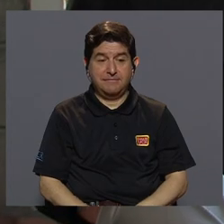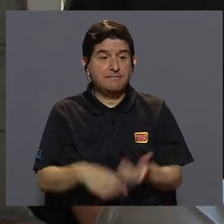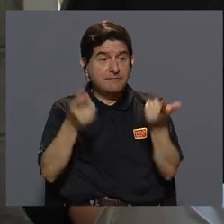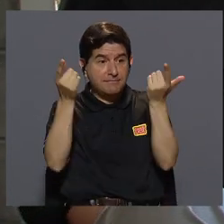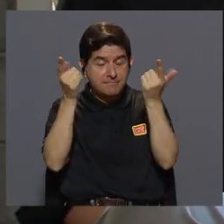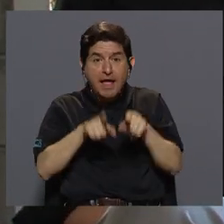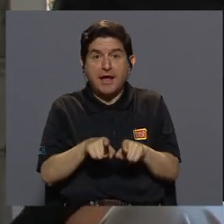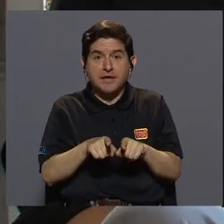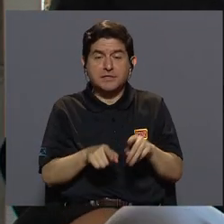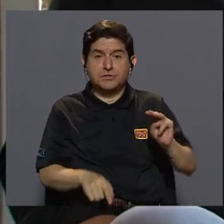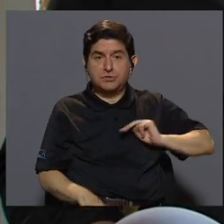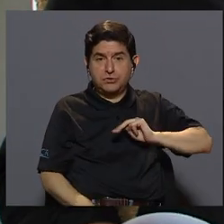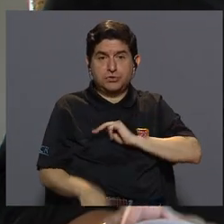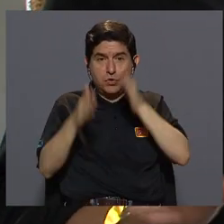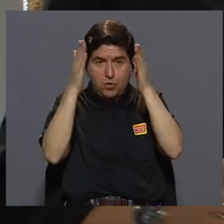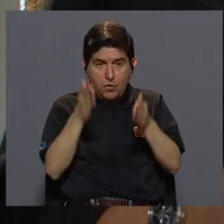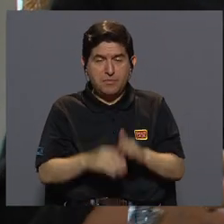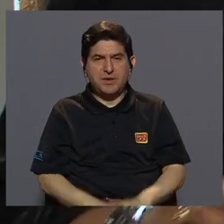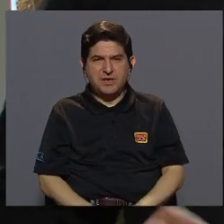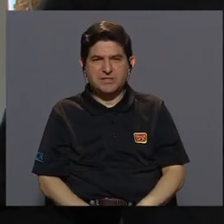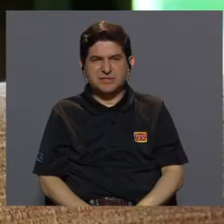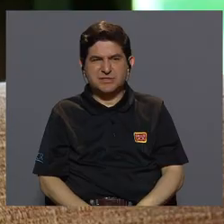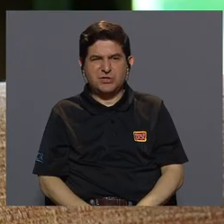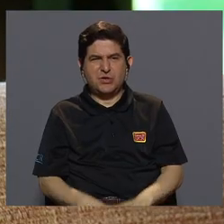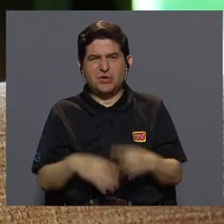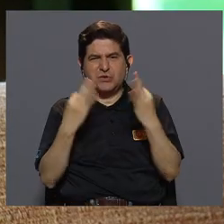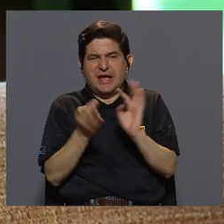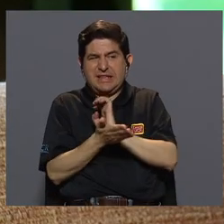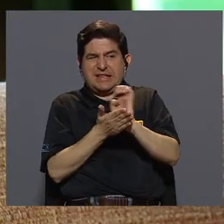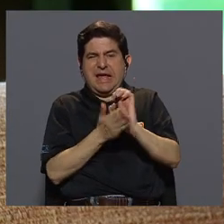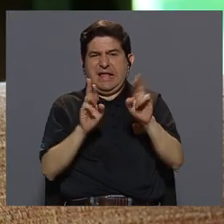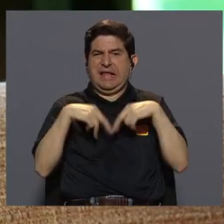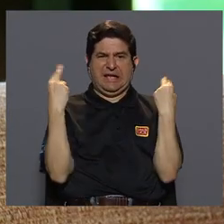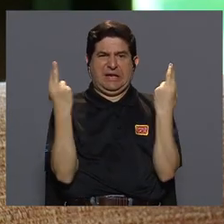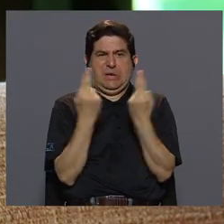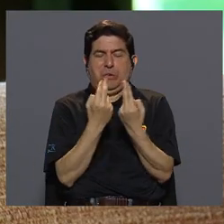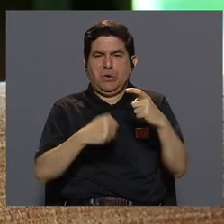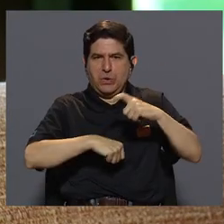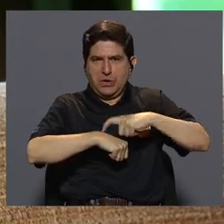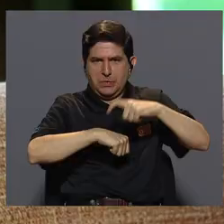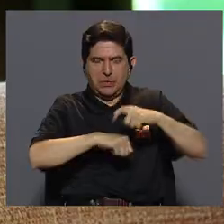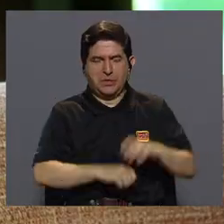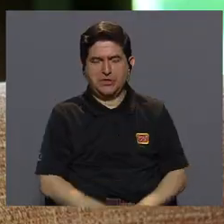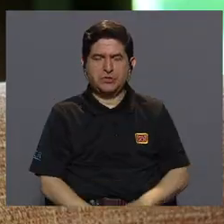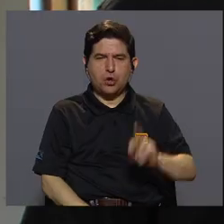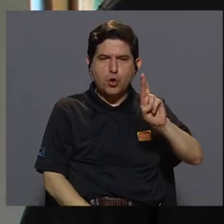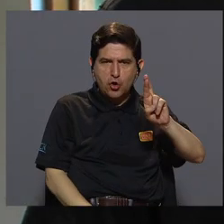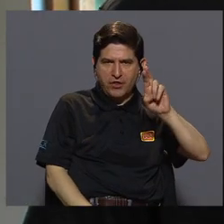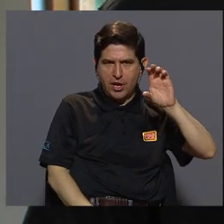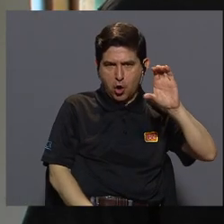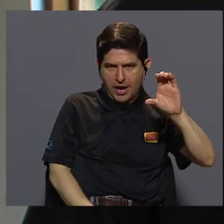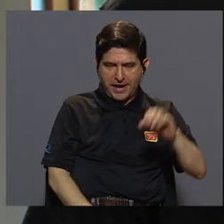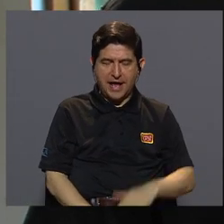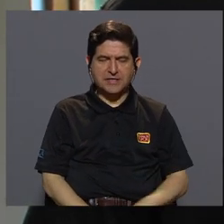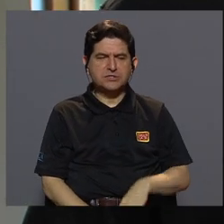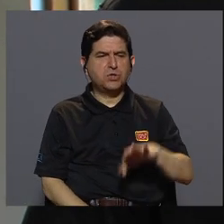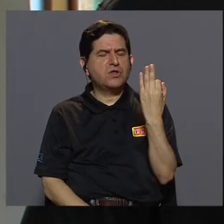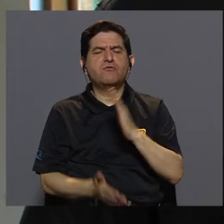de hecho el ministro de la época le rehúye una reunión y es en el momento en el que Rodrigo